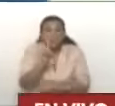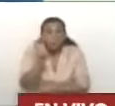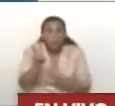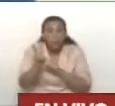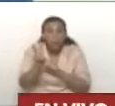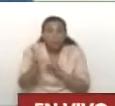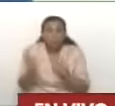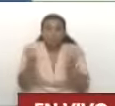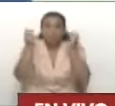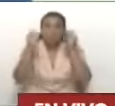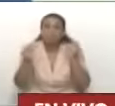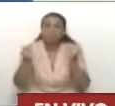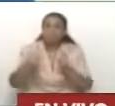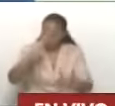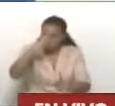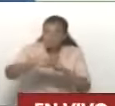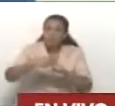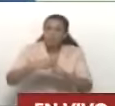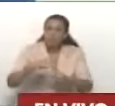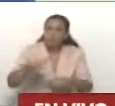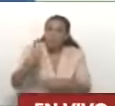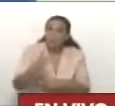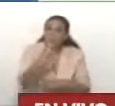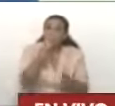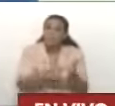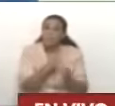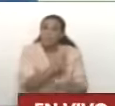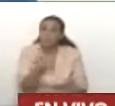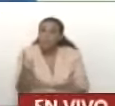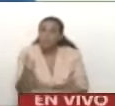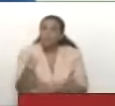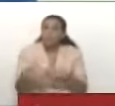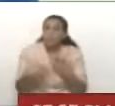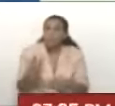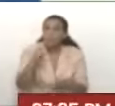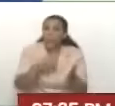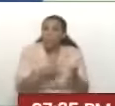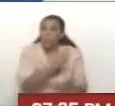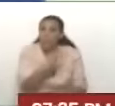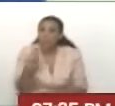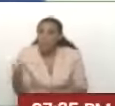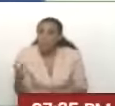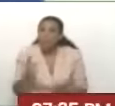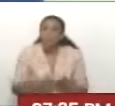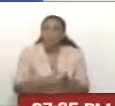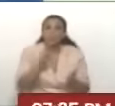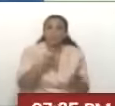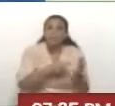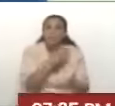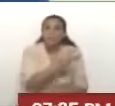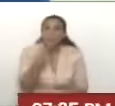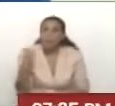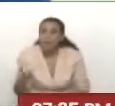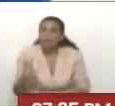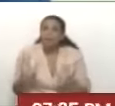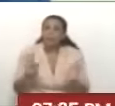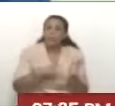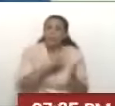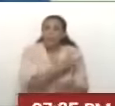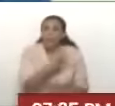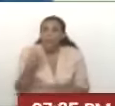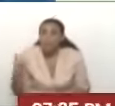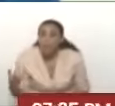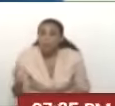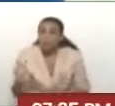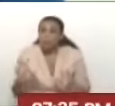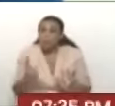dado reacción positiva, segundo semestre 2021, 2022, 2023, el